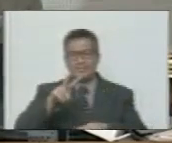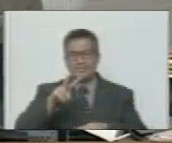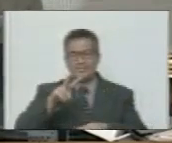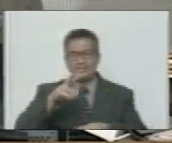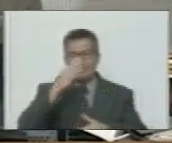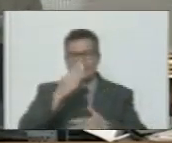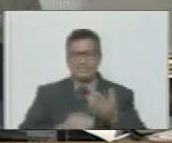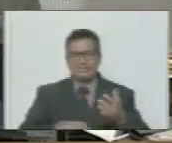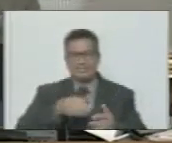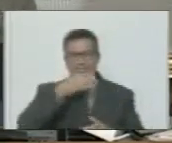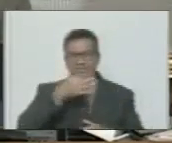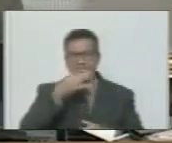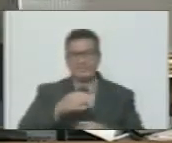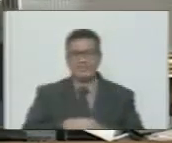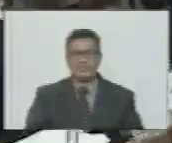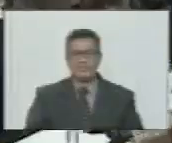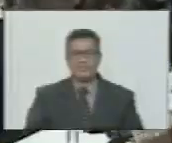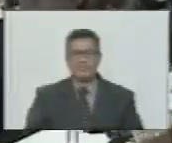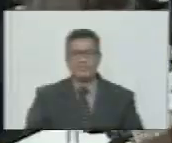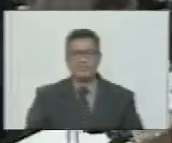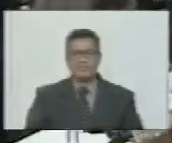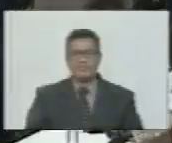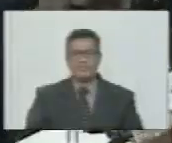a las 2:30 de la tarde.